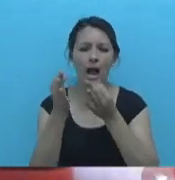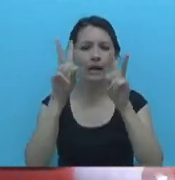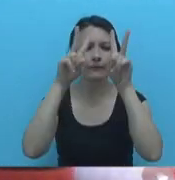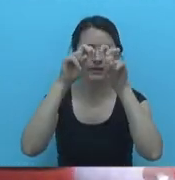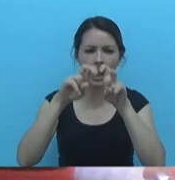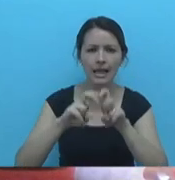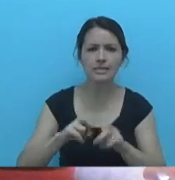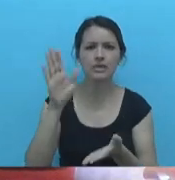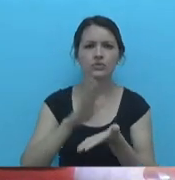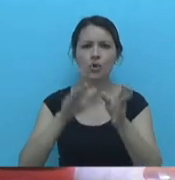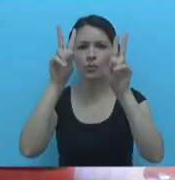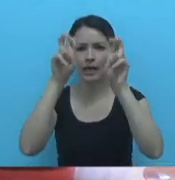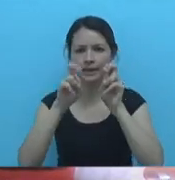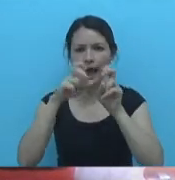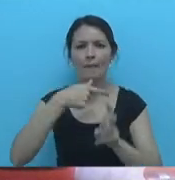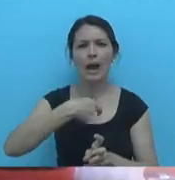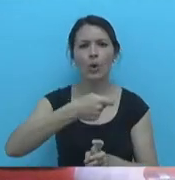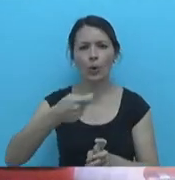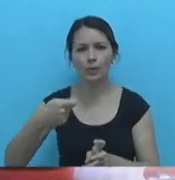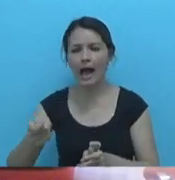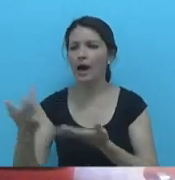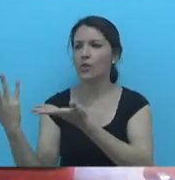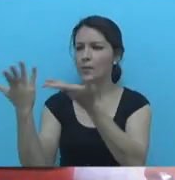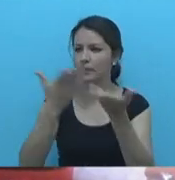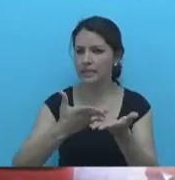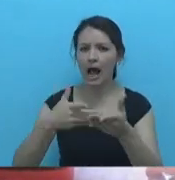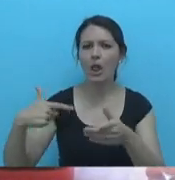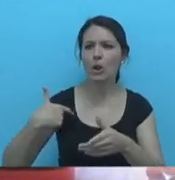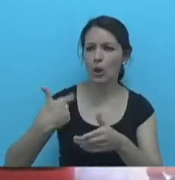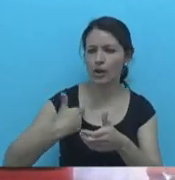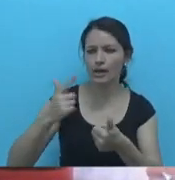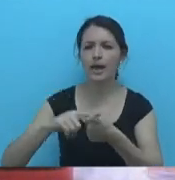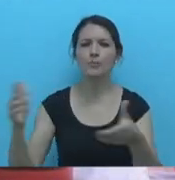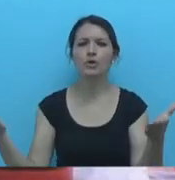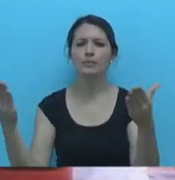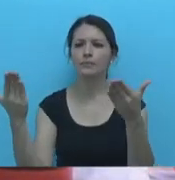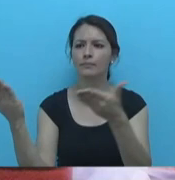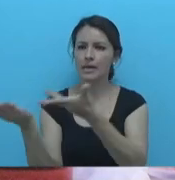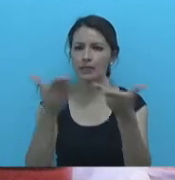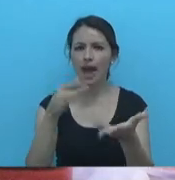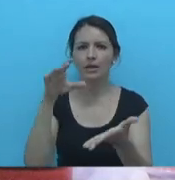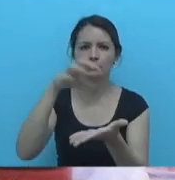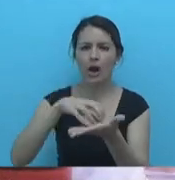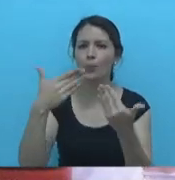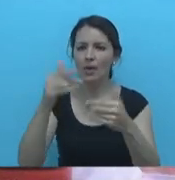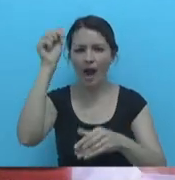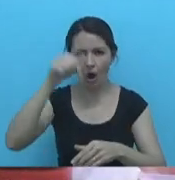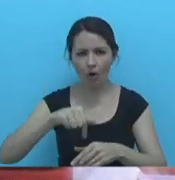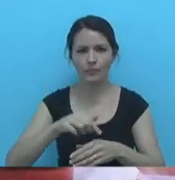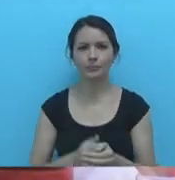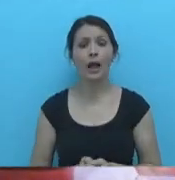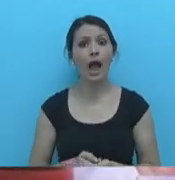previsional, invitando a los funcionarios de la Caja, invitando a los gremios del Estado y que se pueda llevar adelante en el hall de la legislatura. La semana